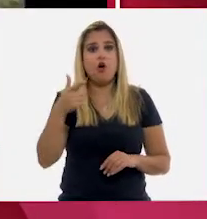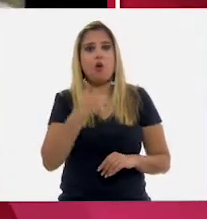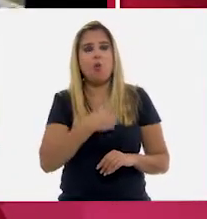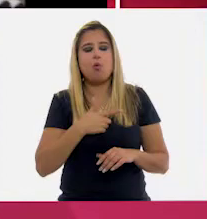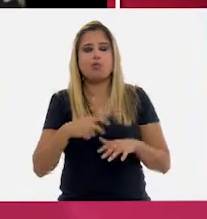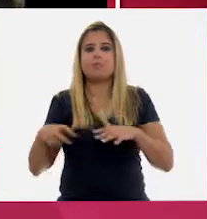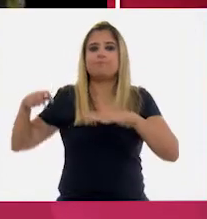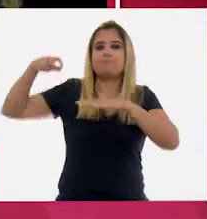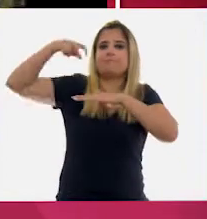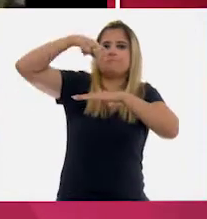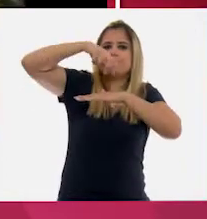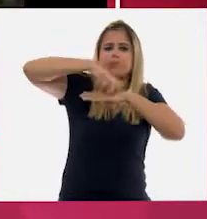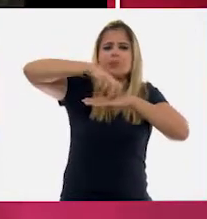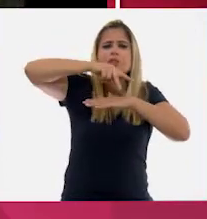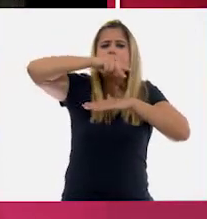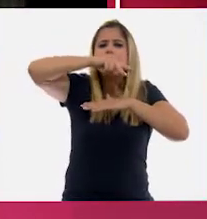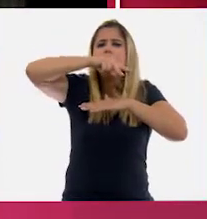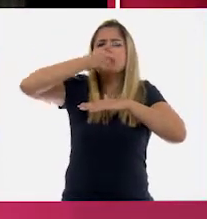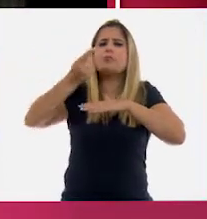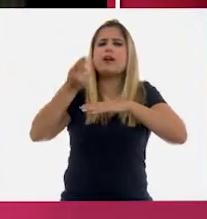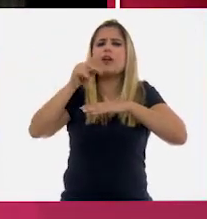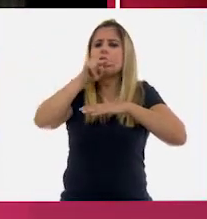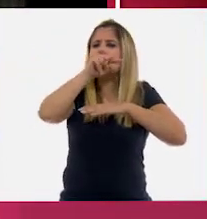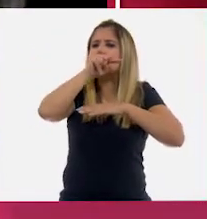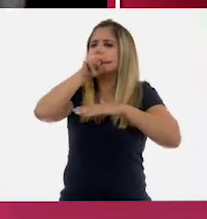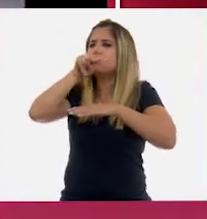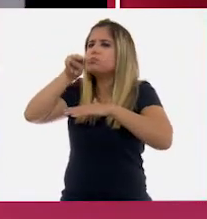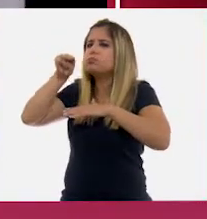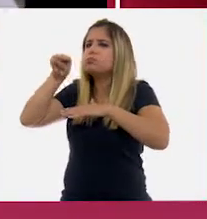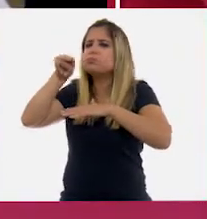subirse y observar todo desde el techo.